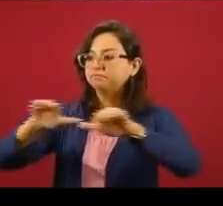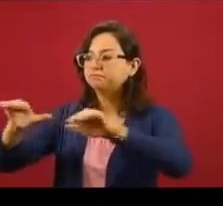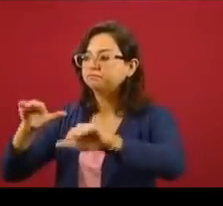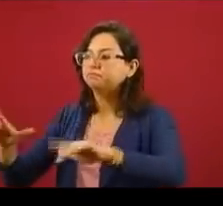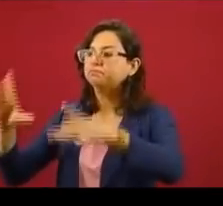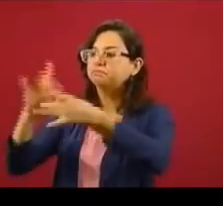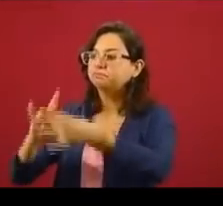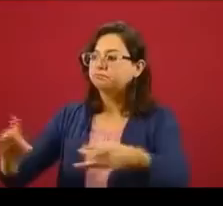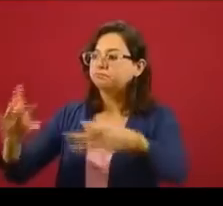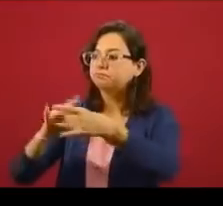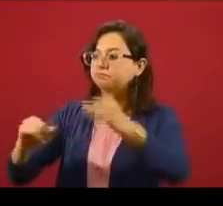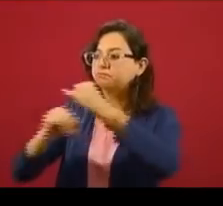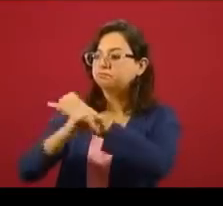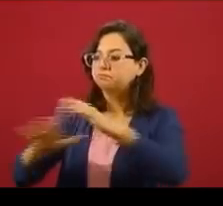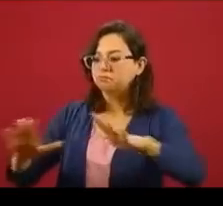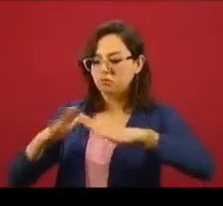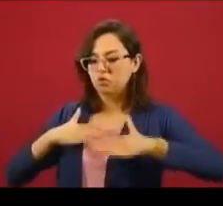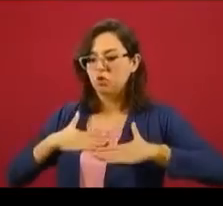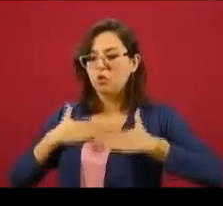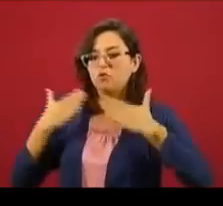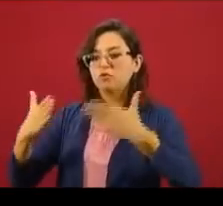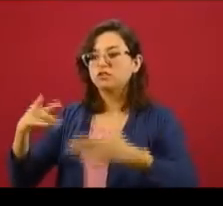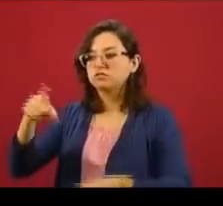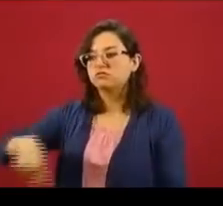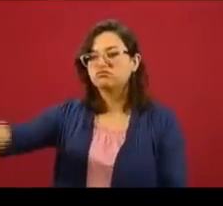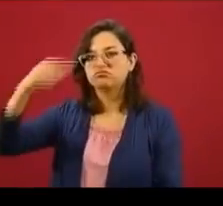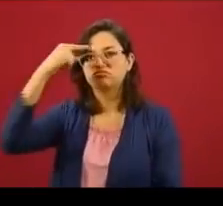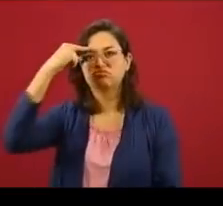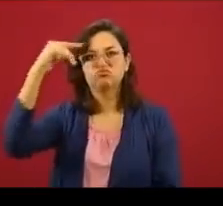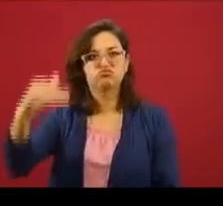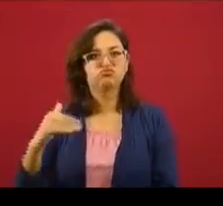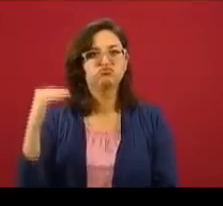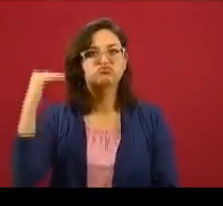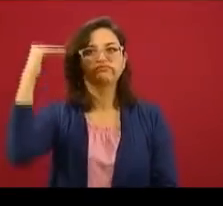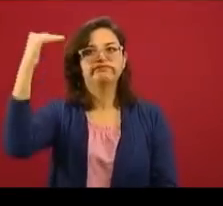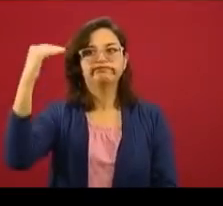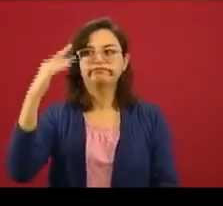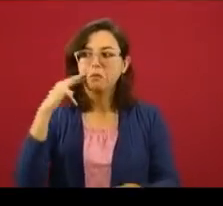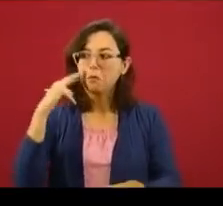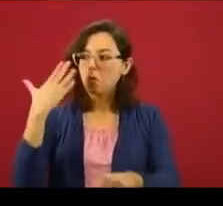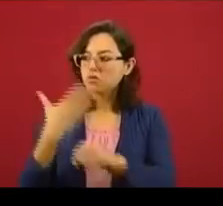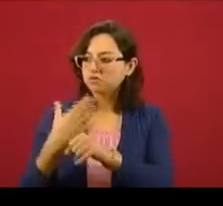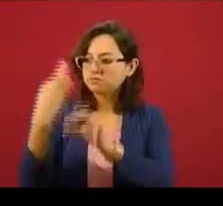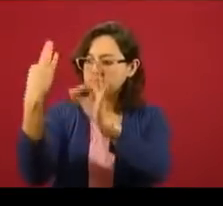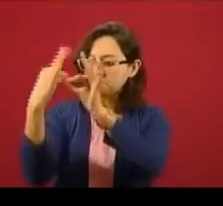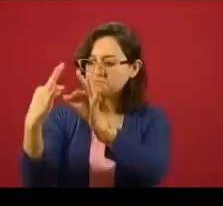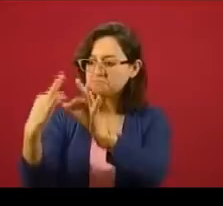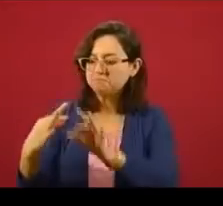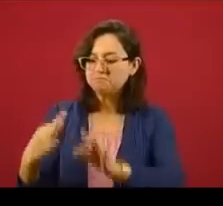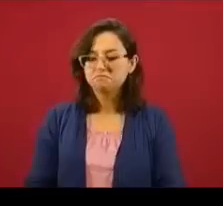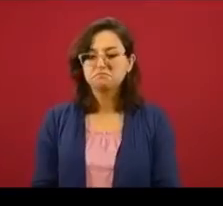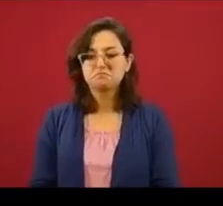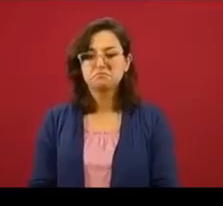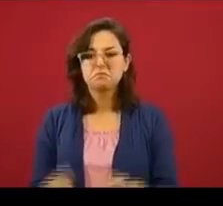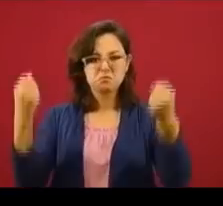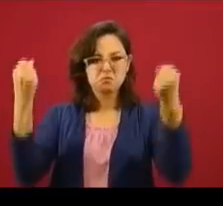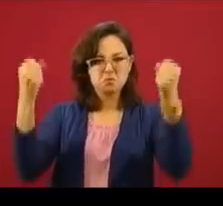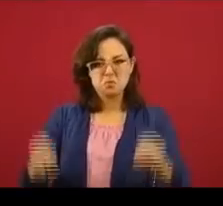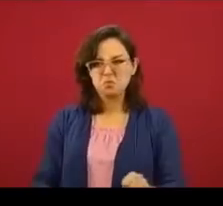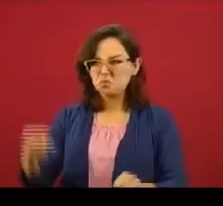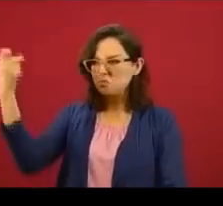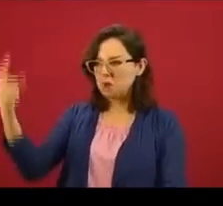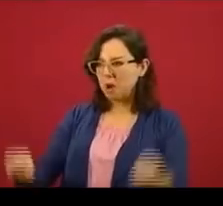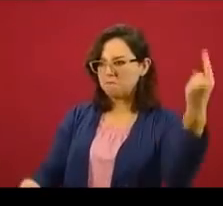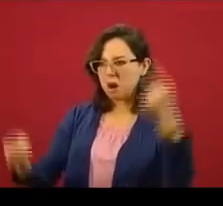en el pueblo, en la madurez, en la responsabilidad de nuestro pueblo. Y sin